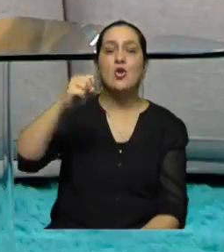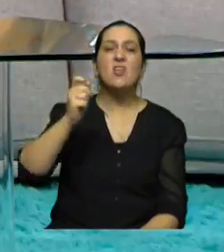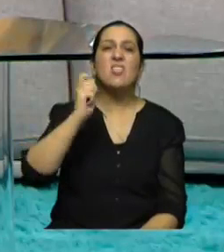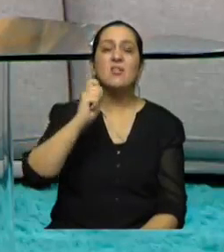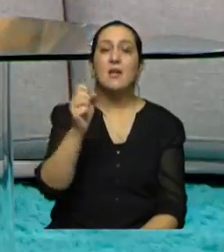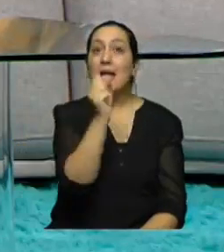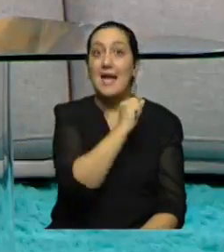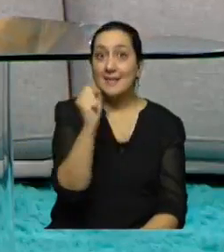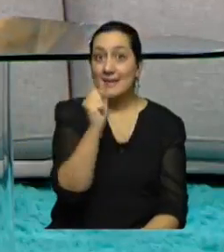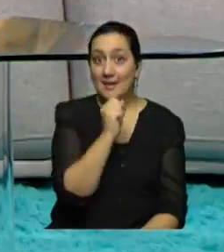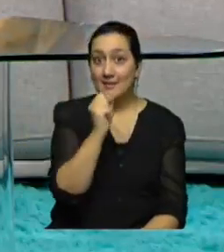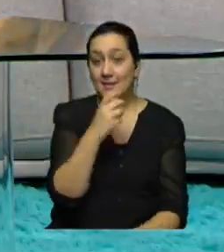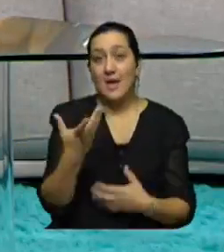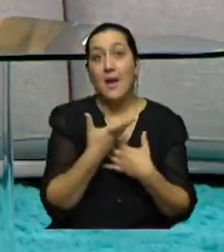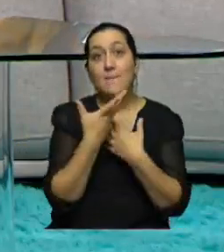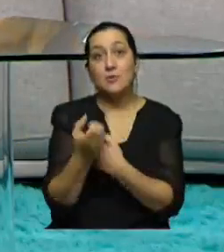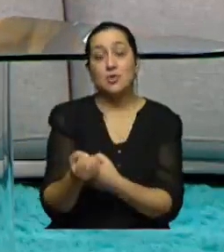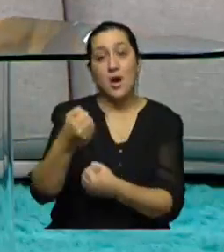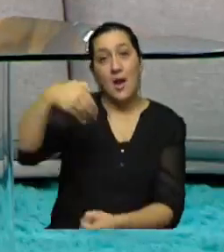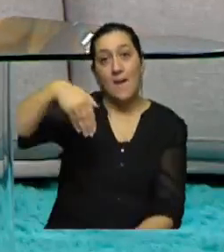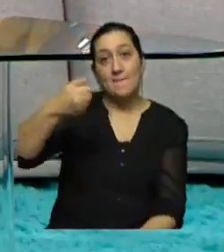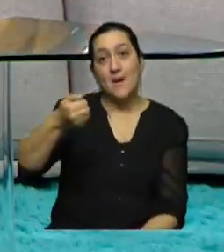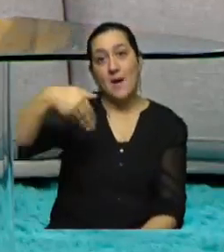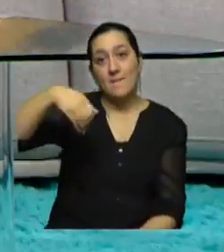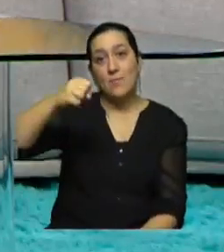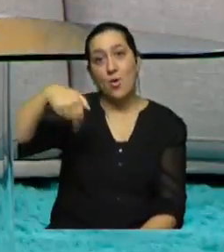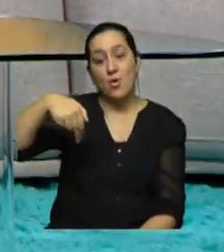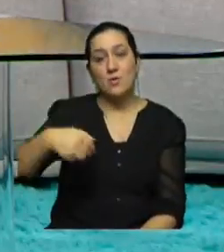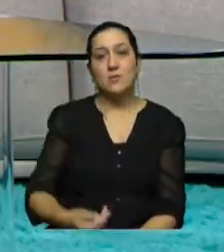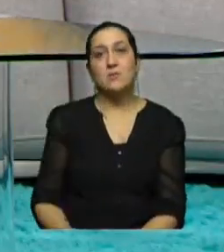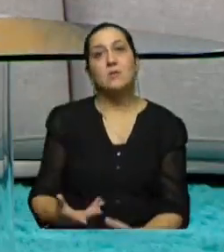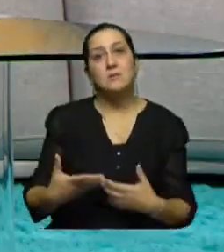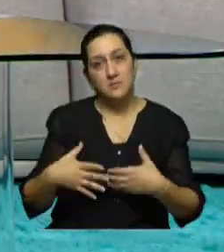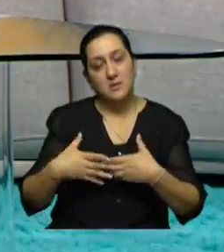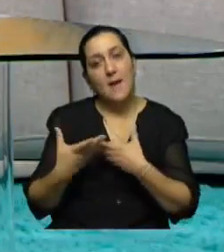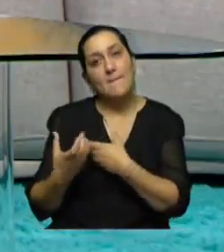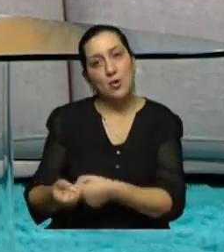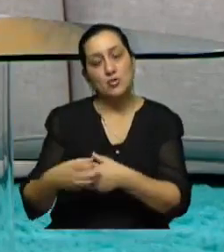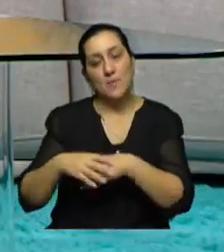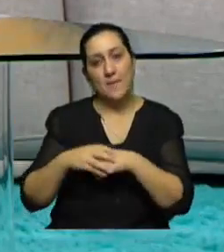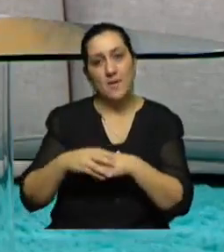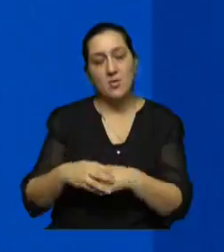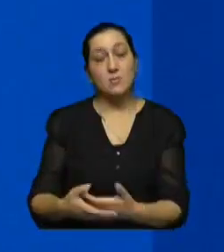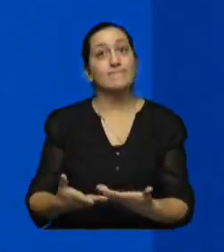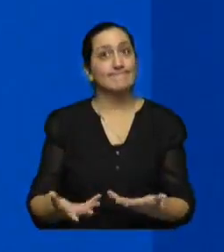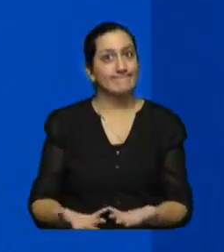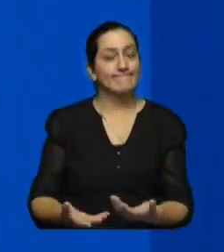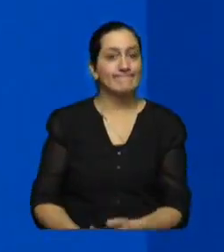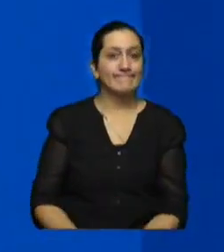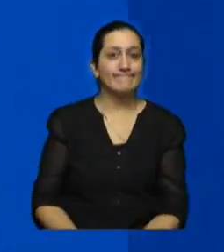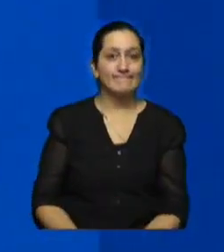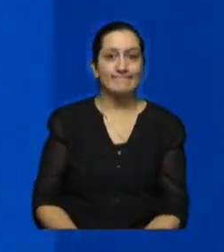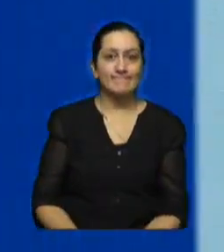cantante que respaldó a Jay Mamón, de Banco Amigo, y bueno, generó mucho.